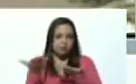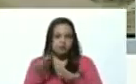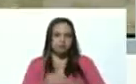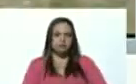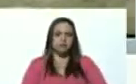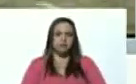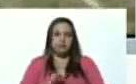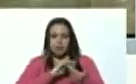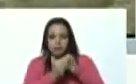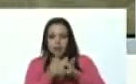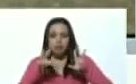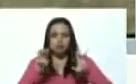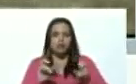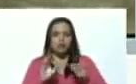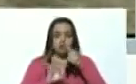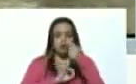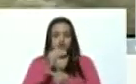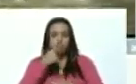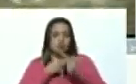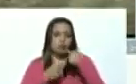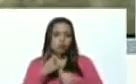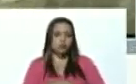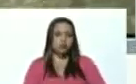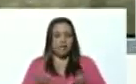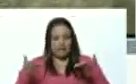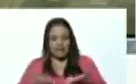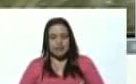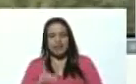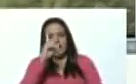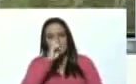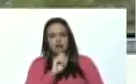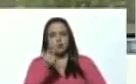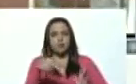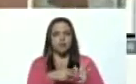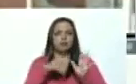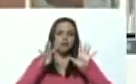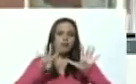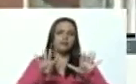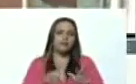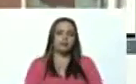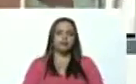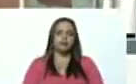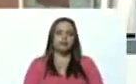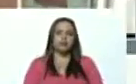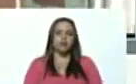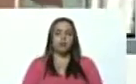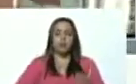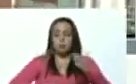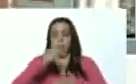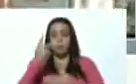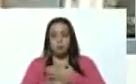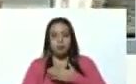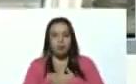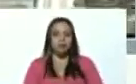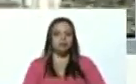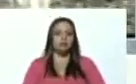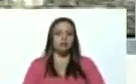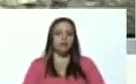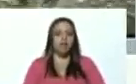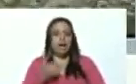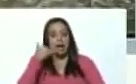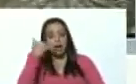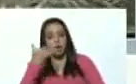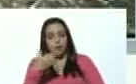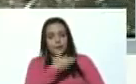Barrio Nuevo, Barrio Tricolor, nace en el año 2009, como un plan en el Aló